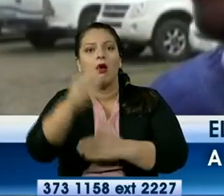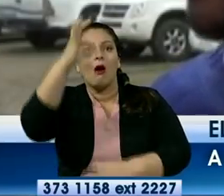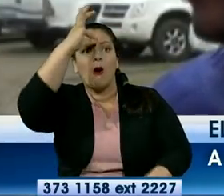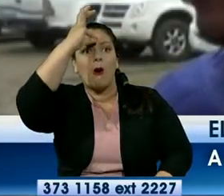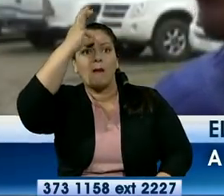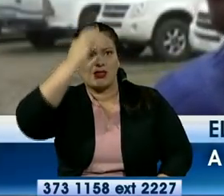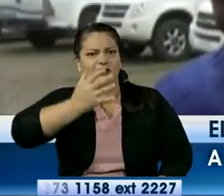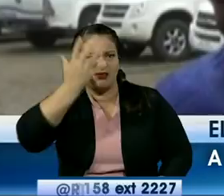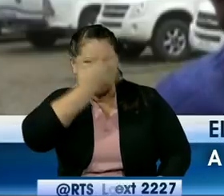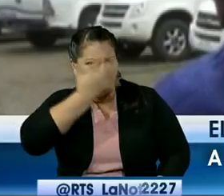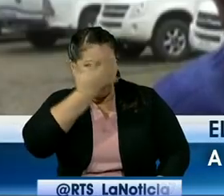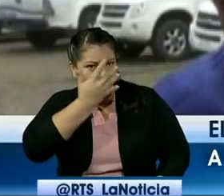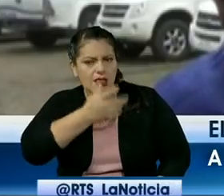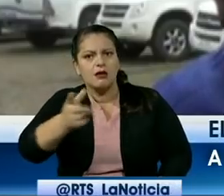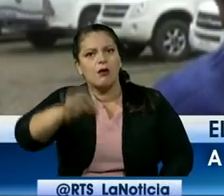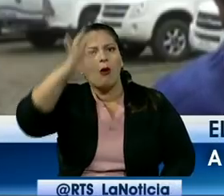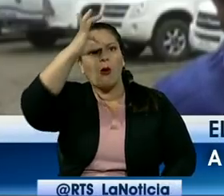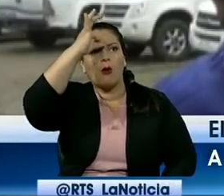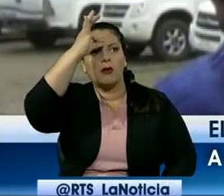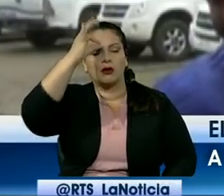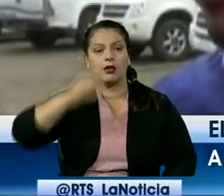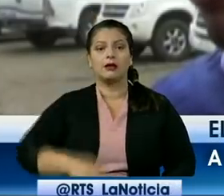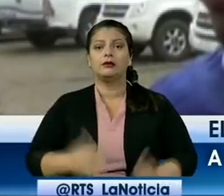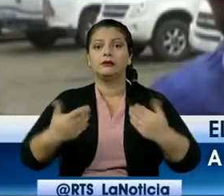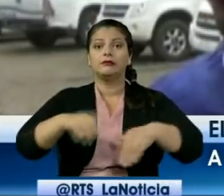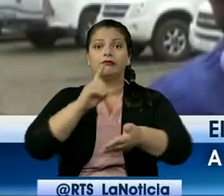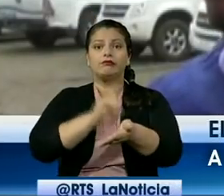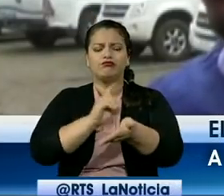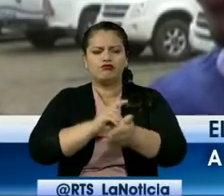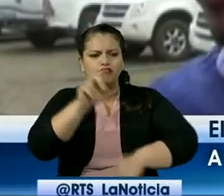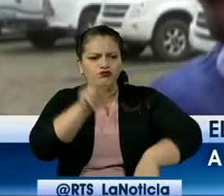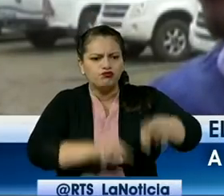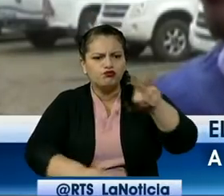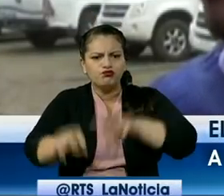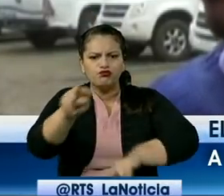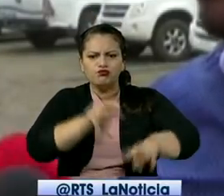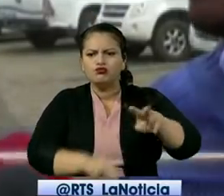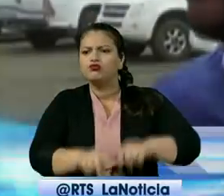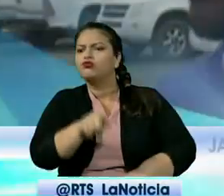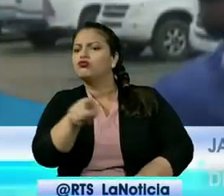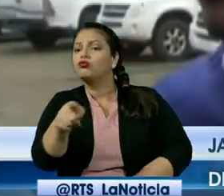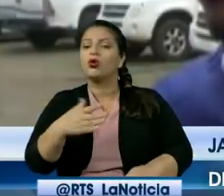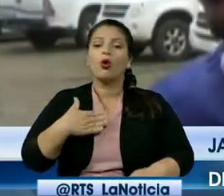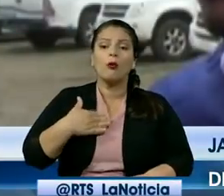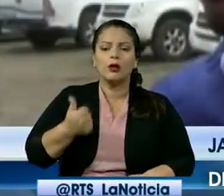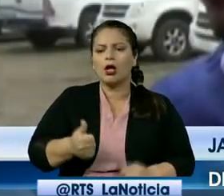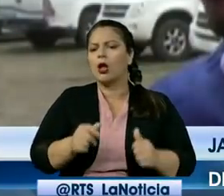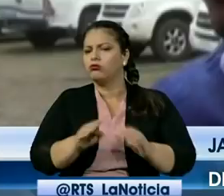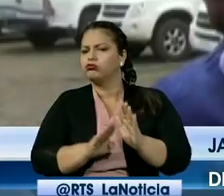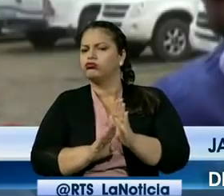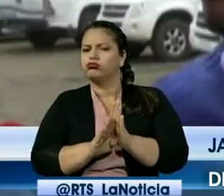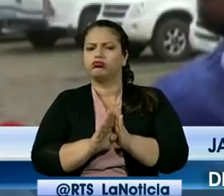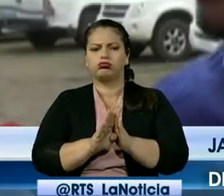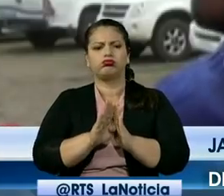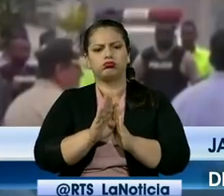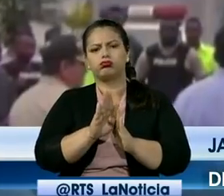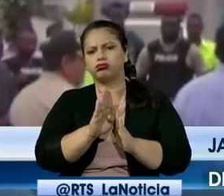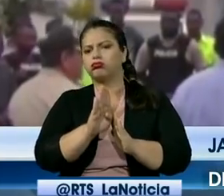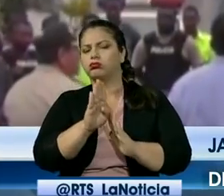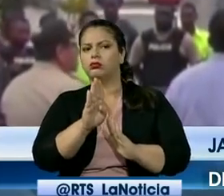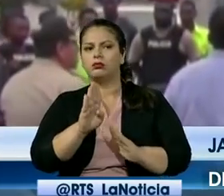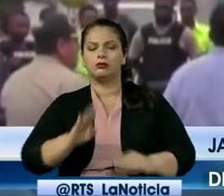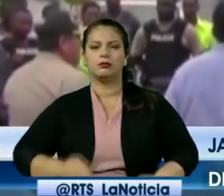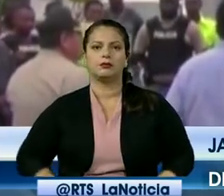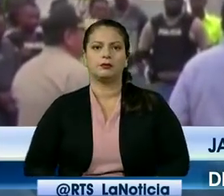personas en observación para ver, descartar cualquier complicación médica, pero sin embargo ellos se encuentran estables y sin ninguna complicación hasta el momento. Las